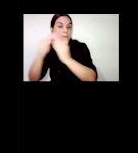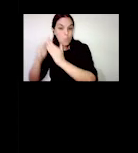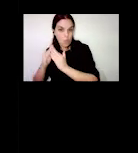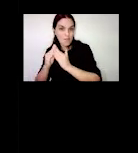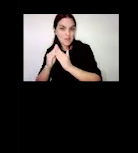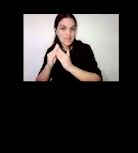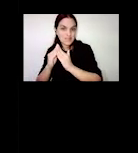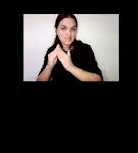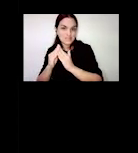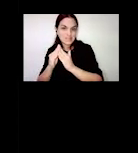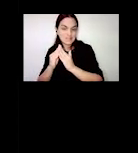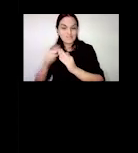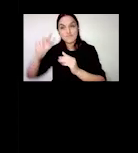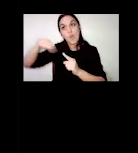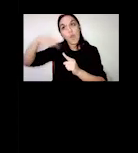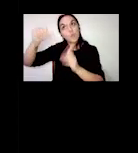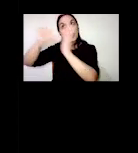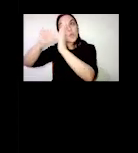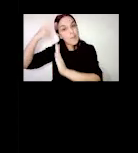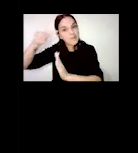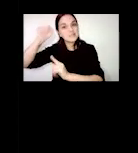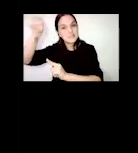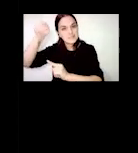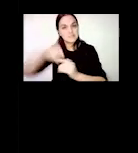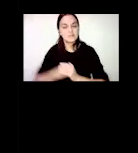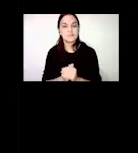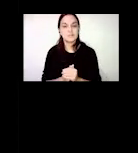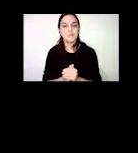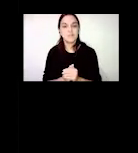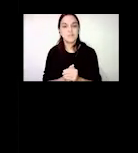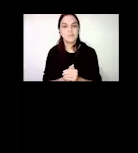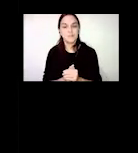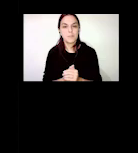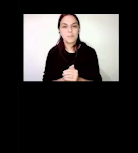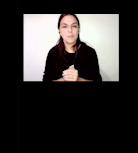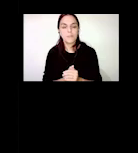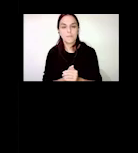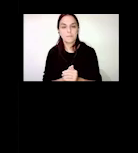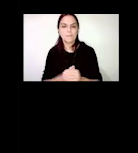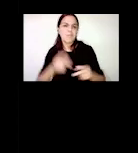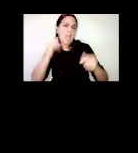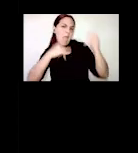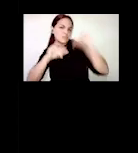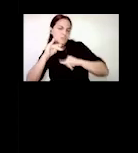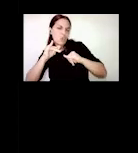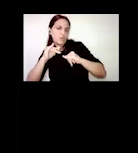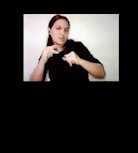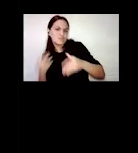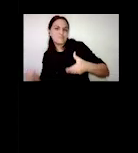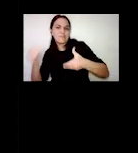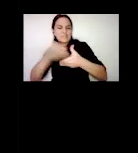situados en el exterior. No voy a tener en cuenta para esto ni las acciones ni las